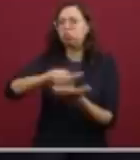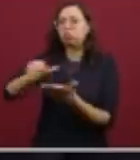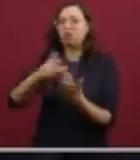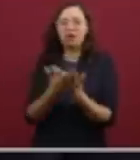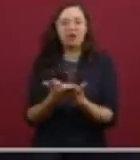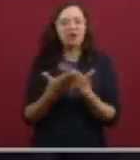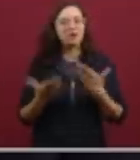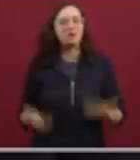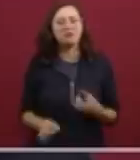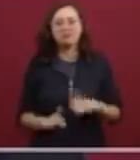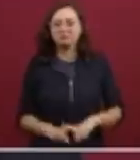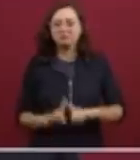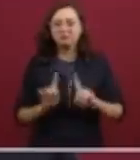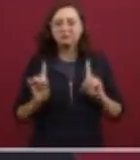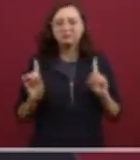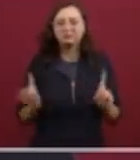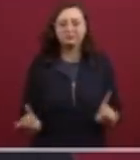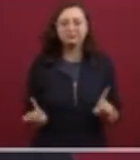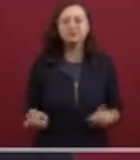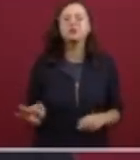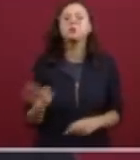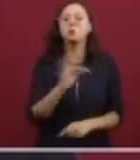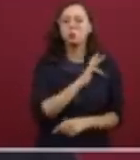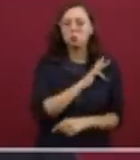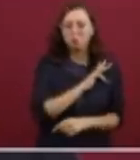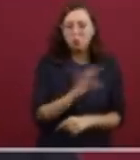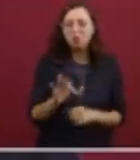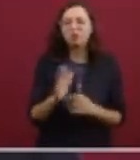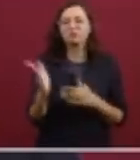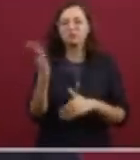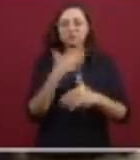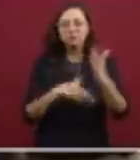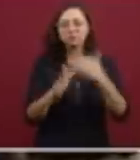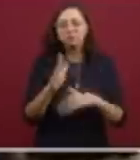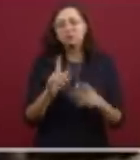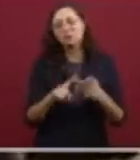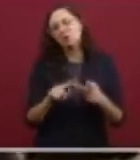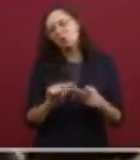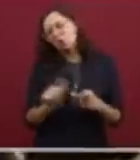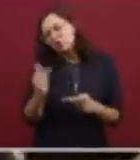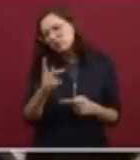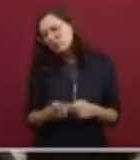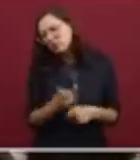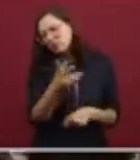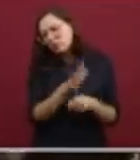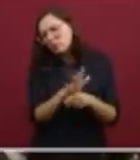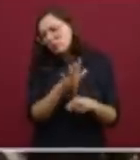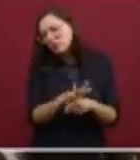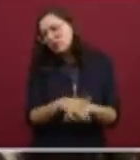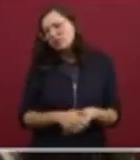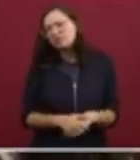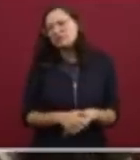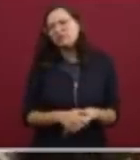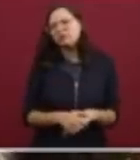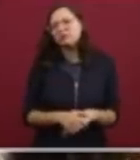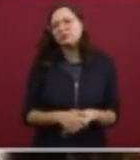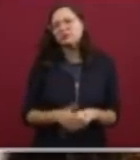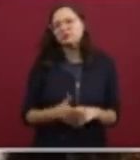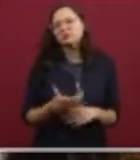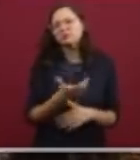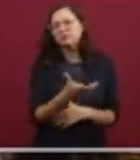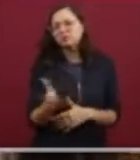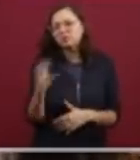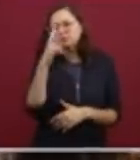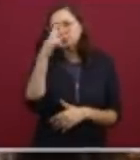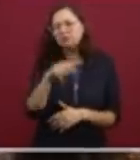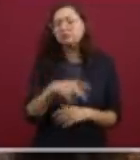Entonces, sí vamos a poder avanzar. ¿Tu otra pregunta? Sobre el campo mexicano y el campo mexicano. Vamos a apoyar